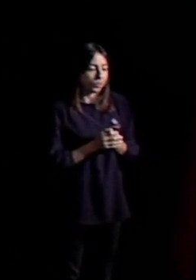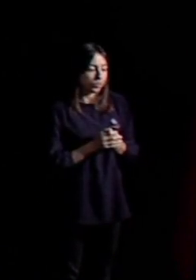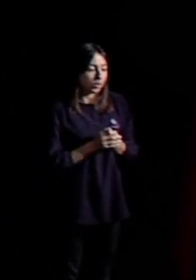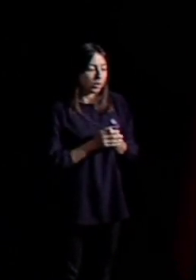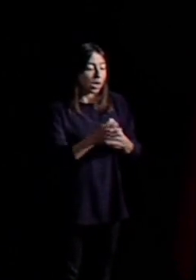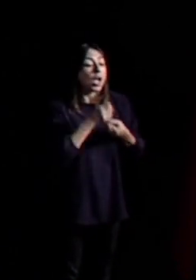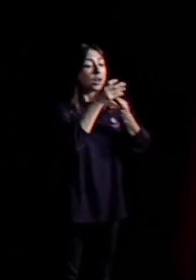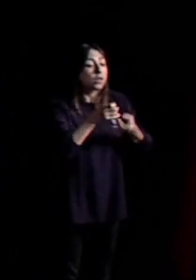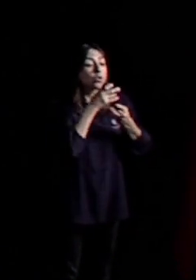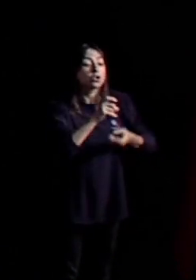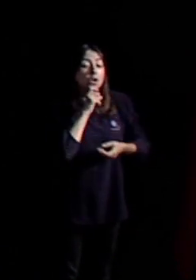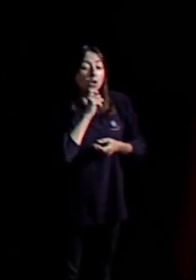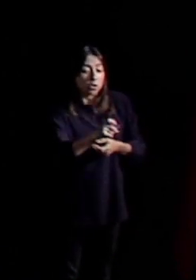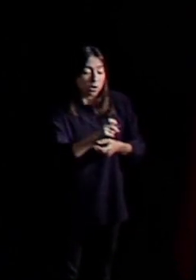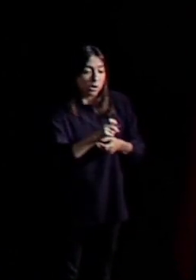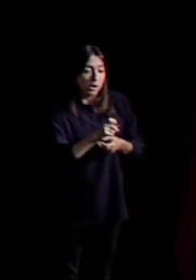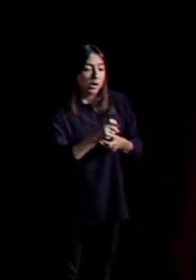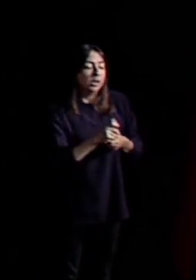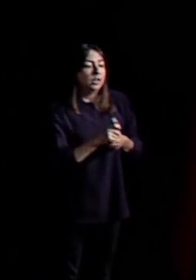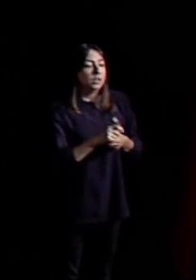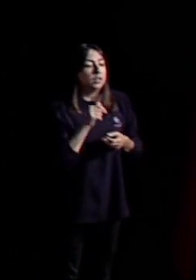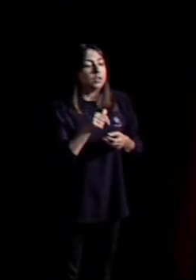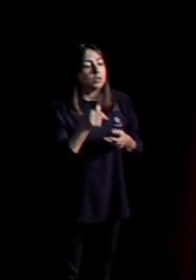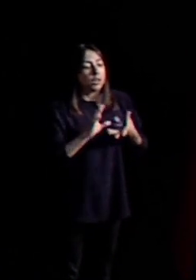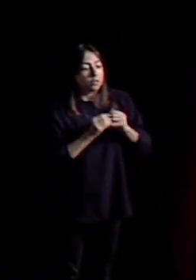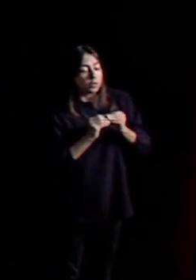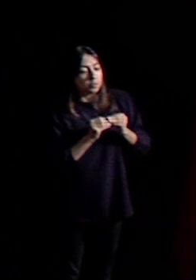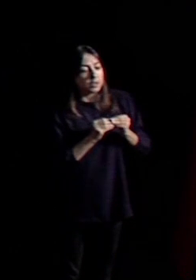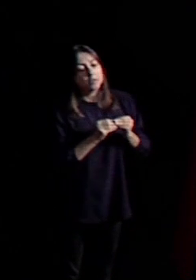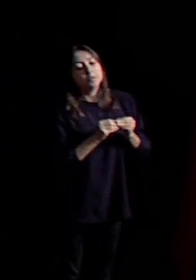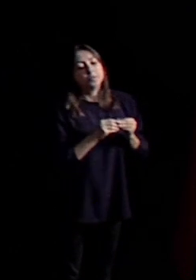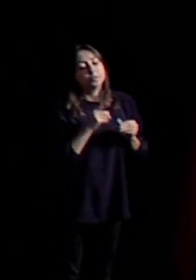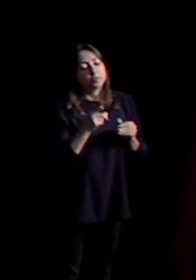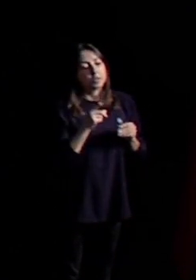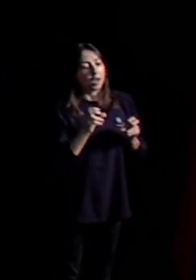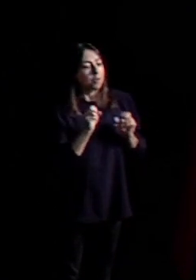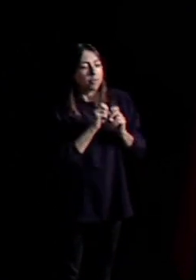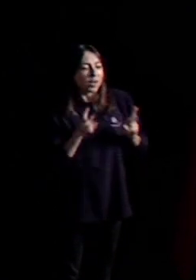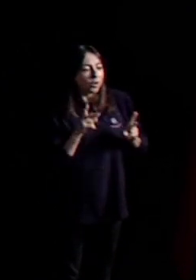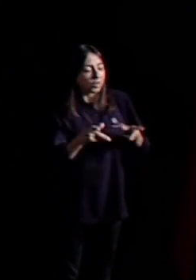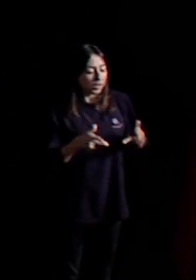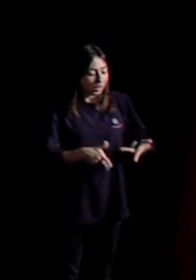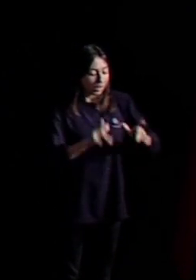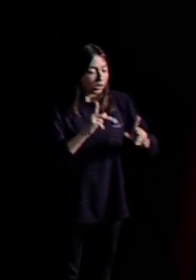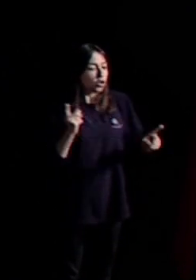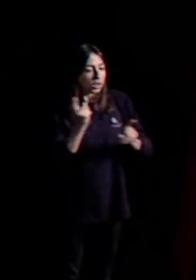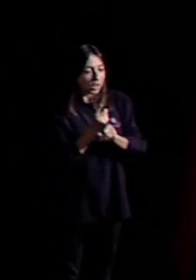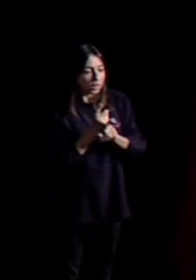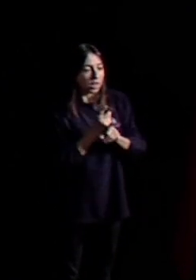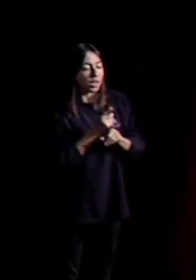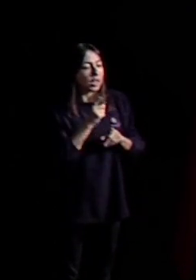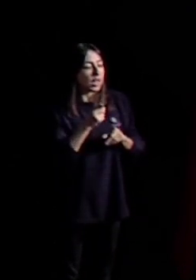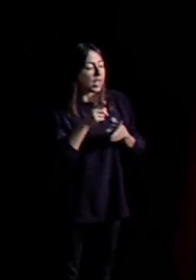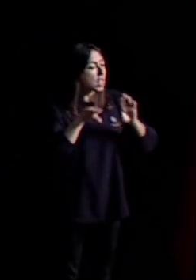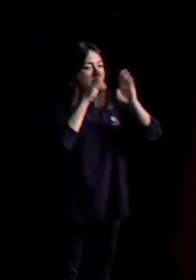El discurso del odio es una de las formas más alarmantes de intolerancia que prevalece en todo el mundo y que se extiende